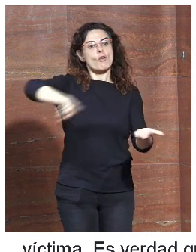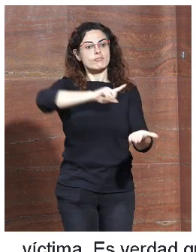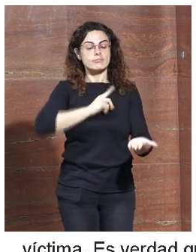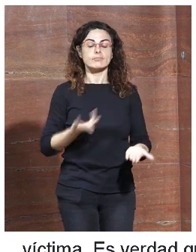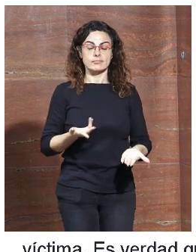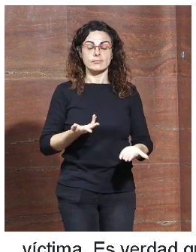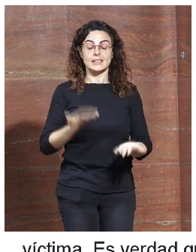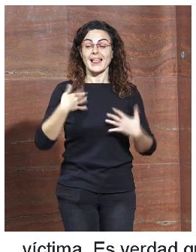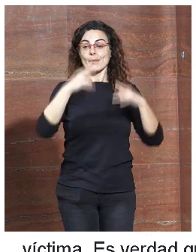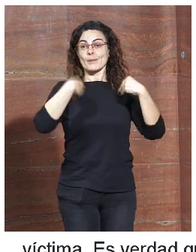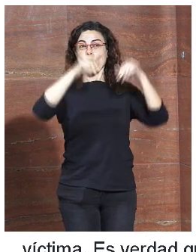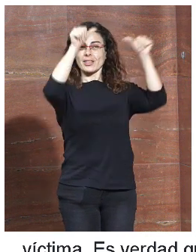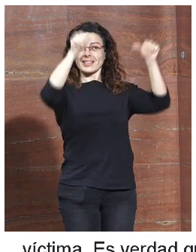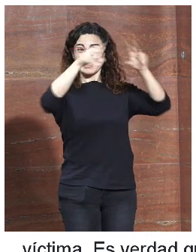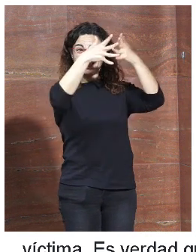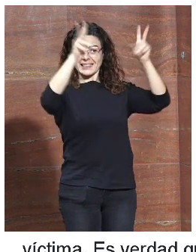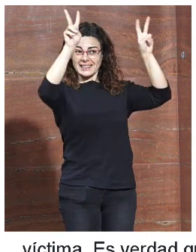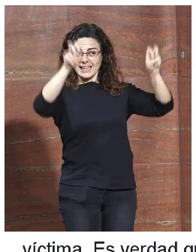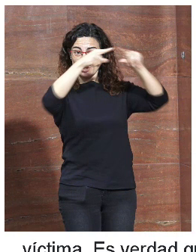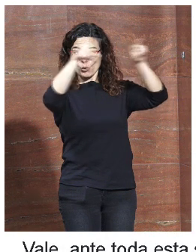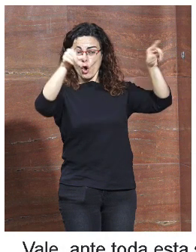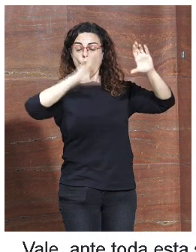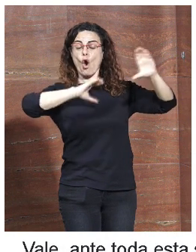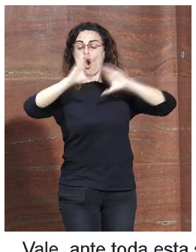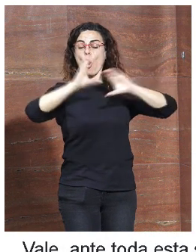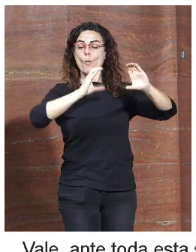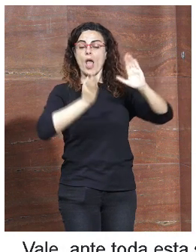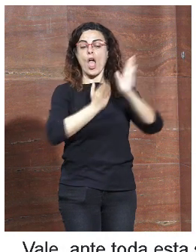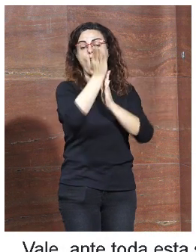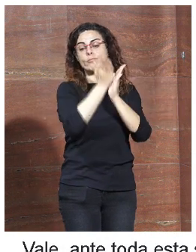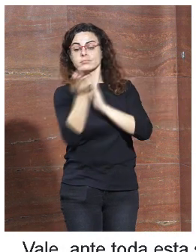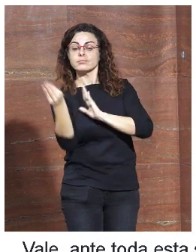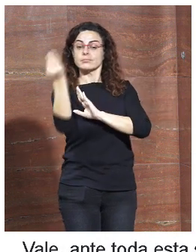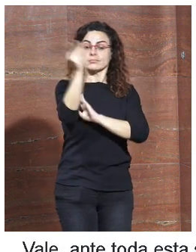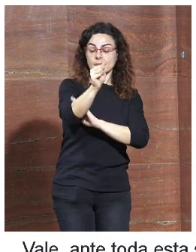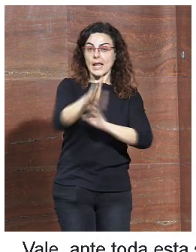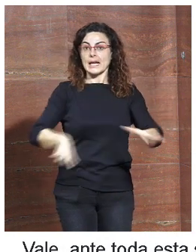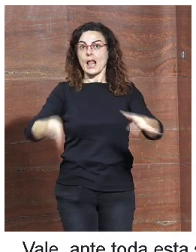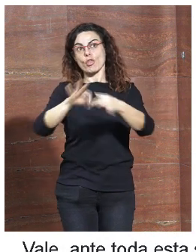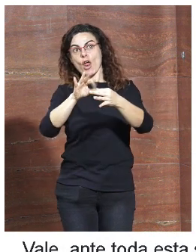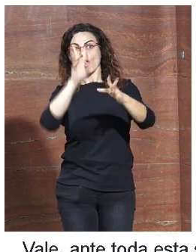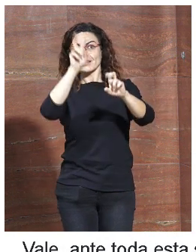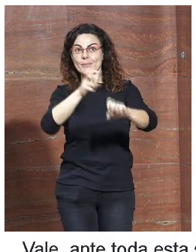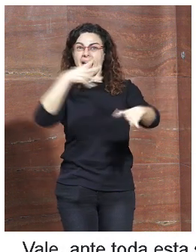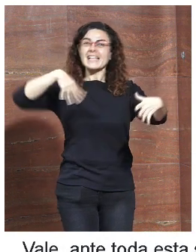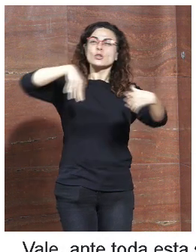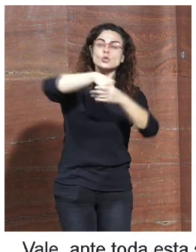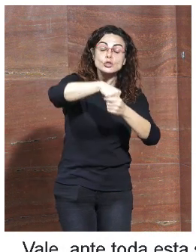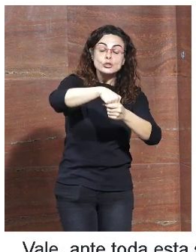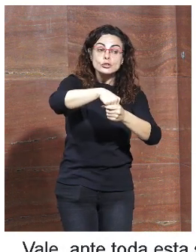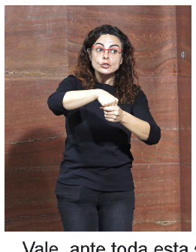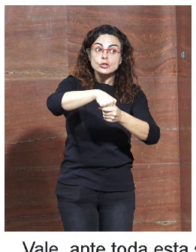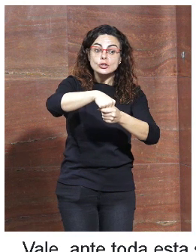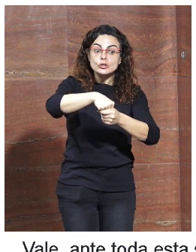esto del título que he puesto de la comunicación aumentativa y alternativa como vía de inclusión, vehículo de inclusión, será cierto